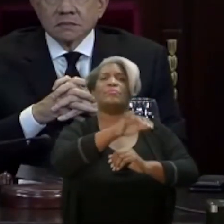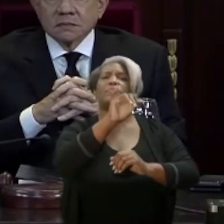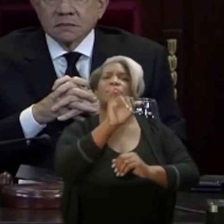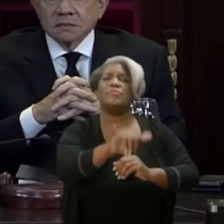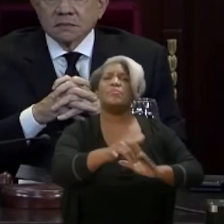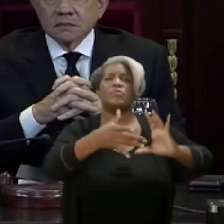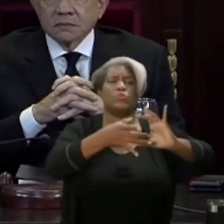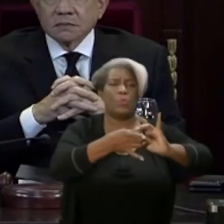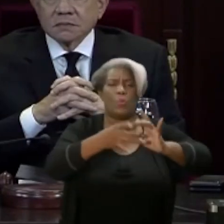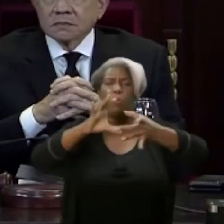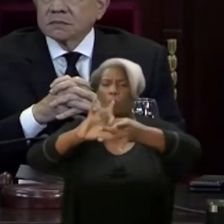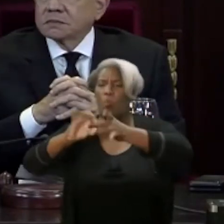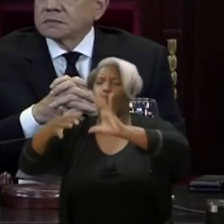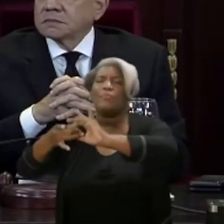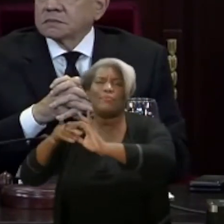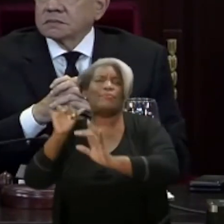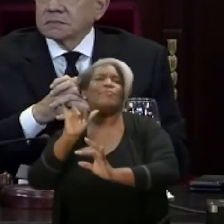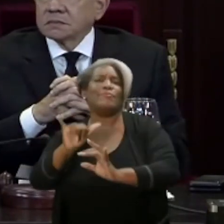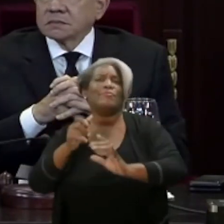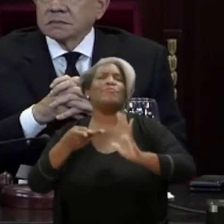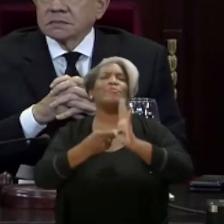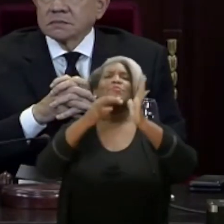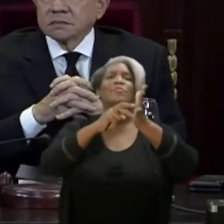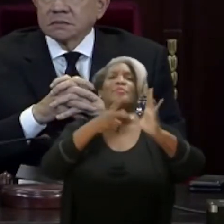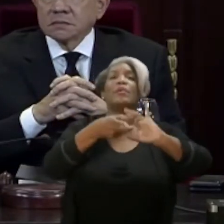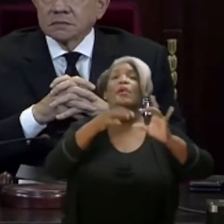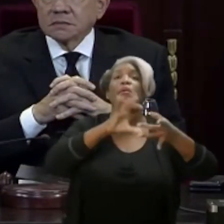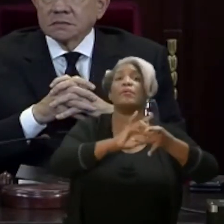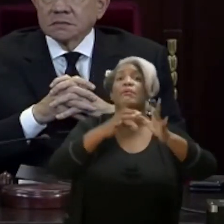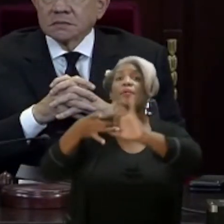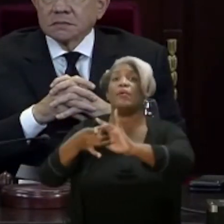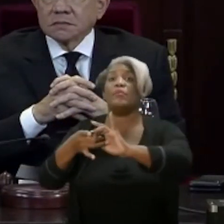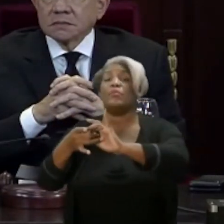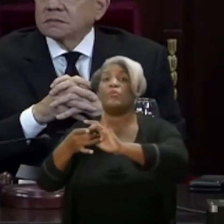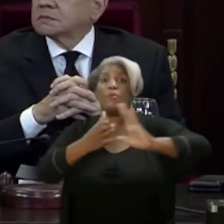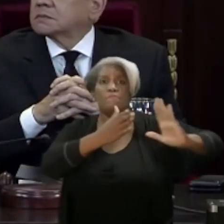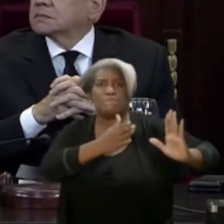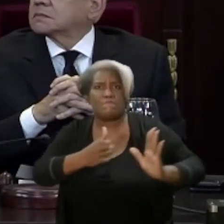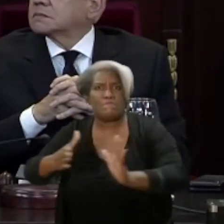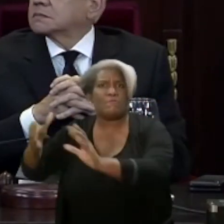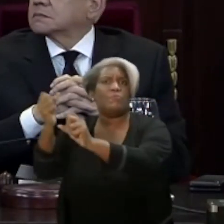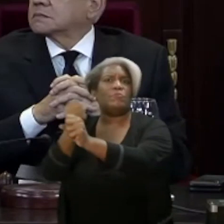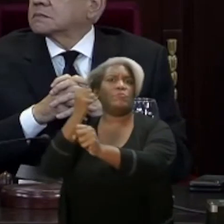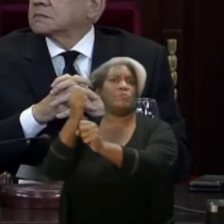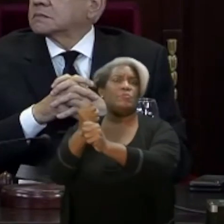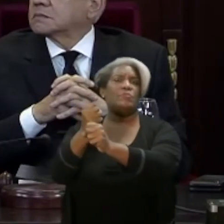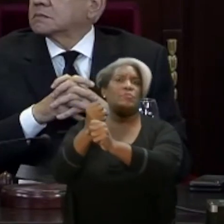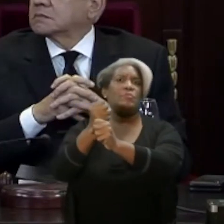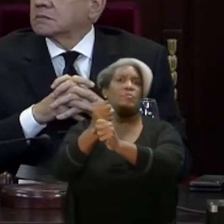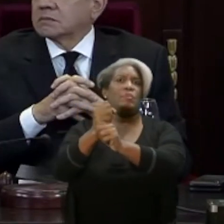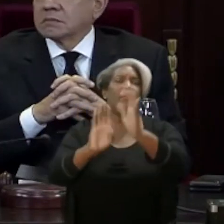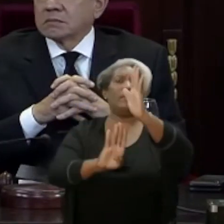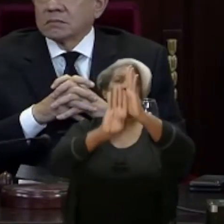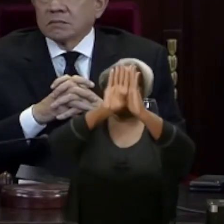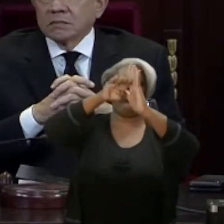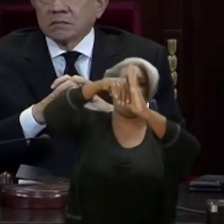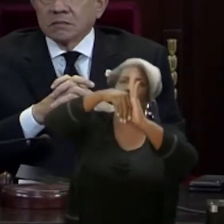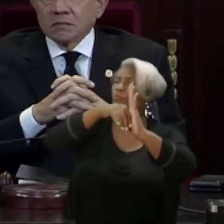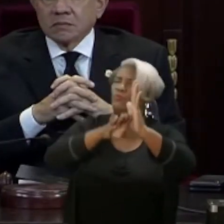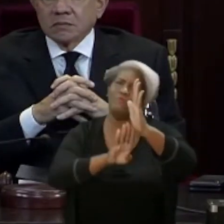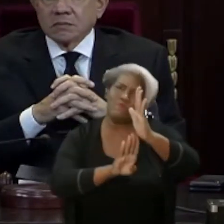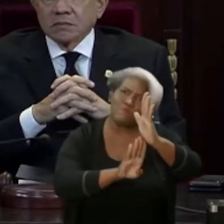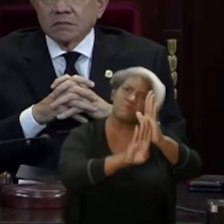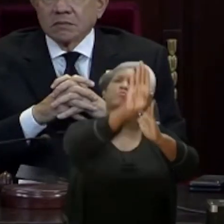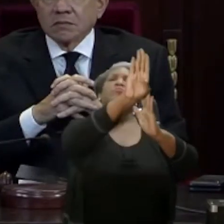el encadenamiento productivo que rompe el círculo vicioso del subdesarrollo por el círculo virtuoso